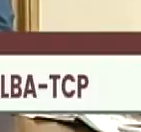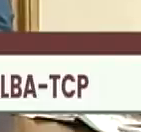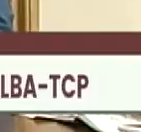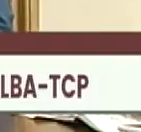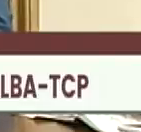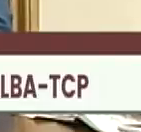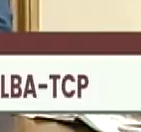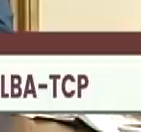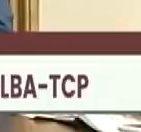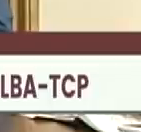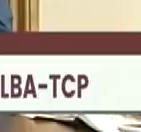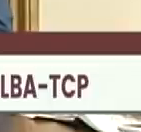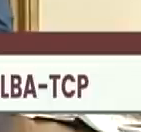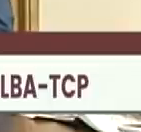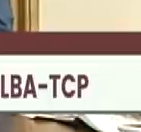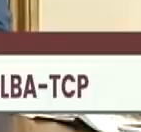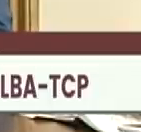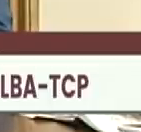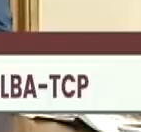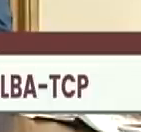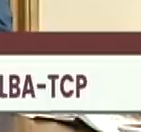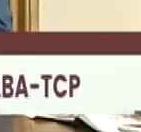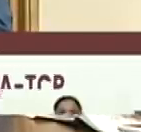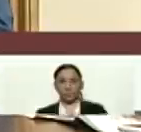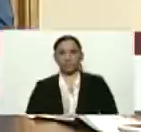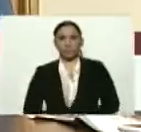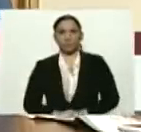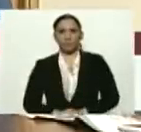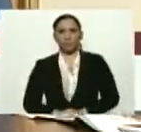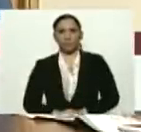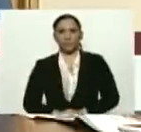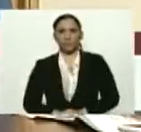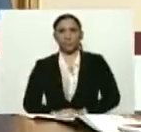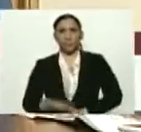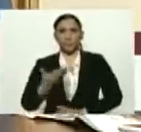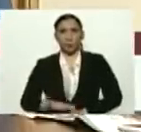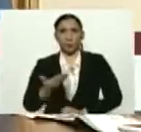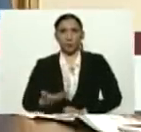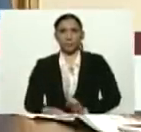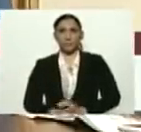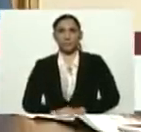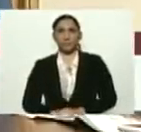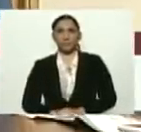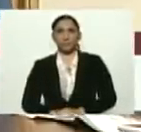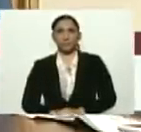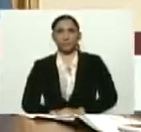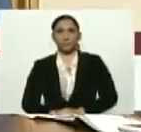Bueno, mis saludos. Realmente muy importante que